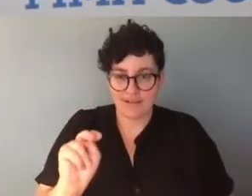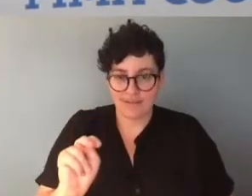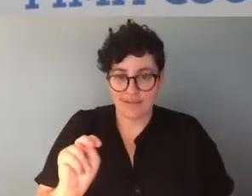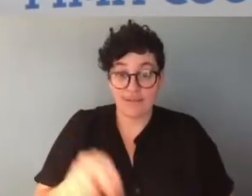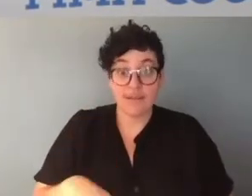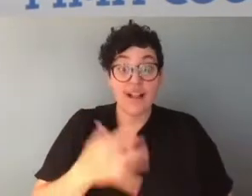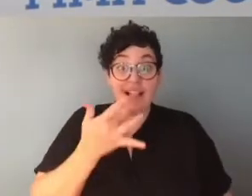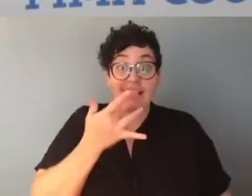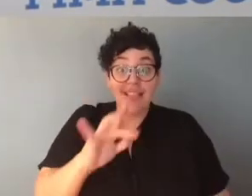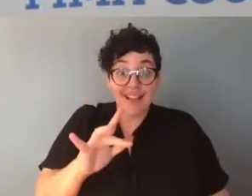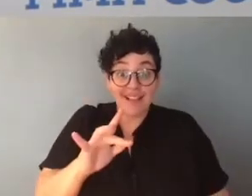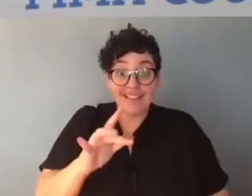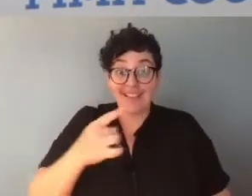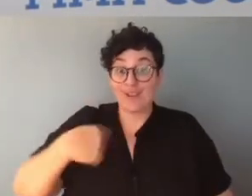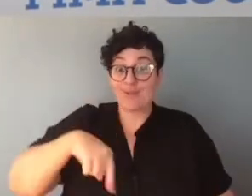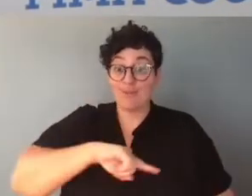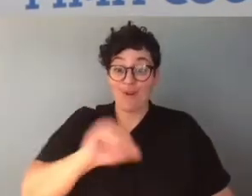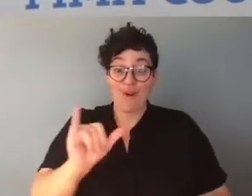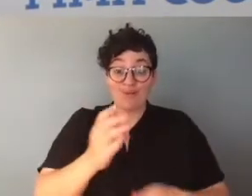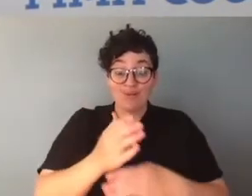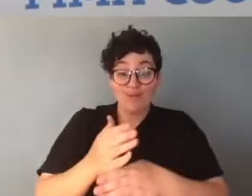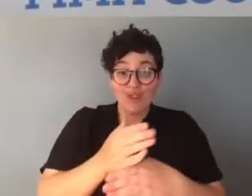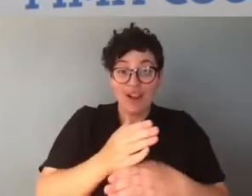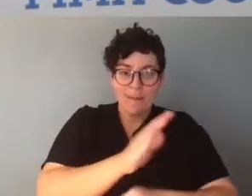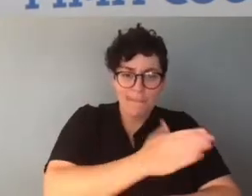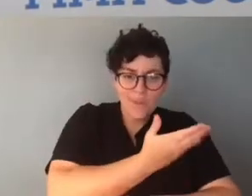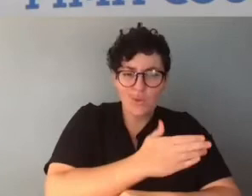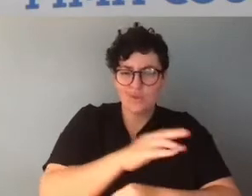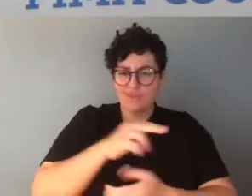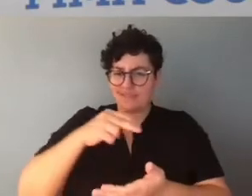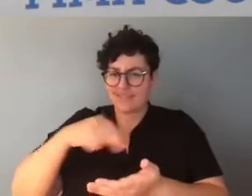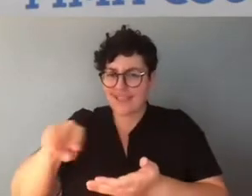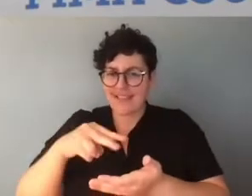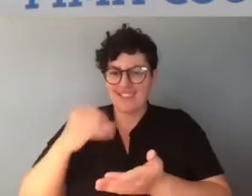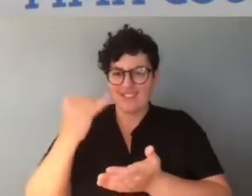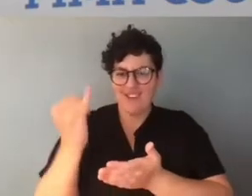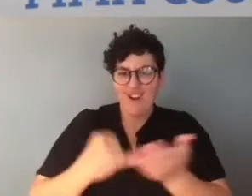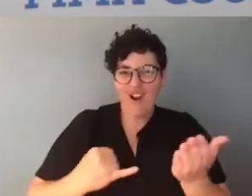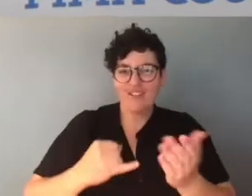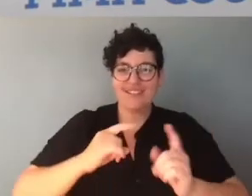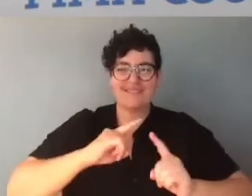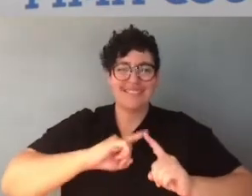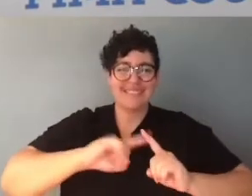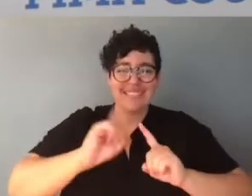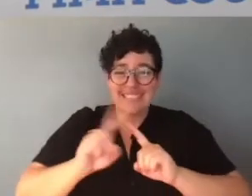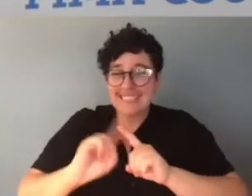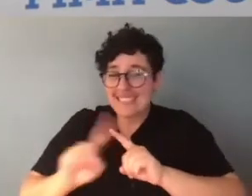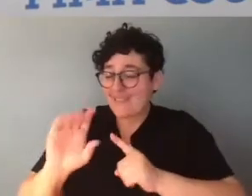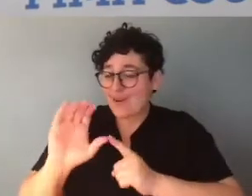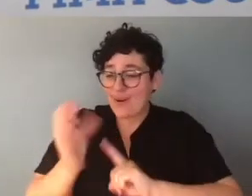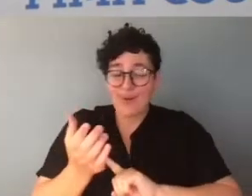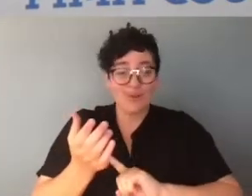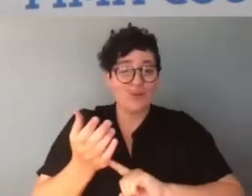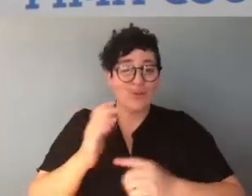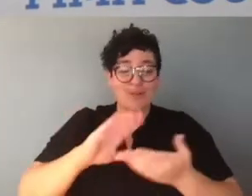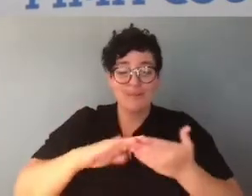bailes, música, artesanías y rituales de decenas de diferentes comunidades culturales y grupos de artes